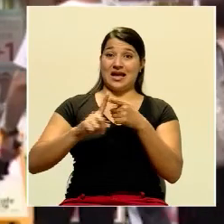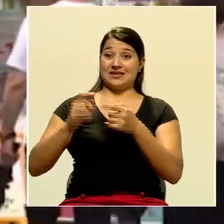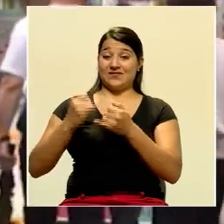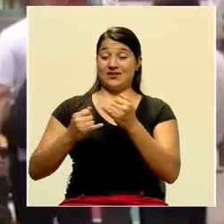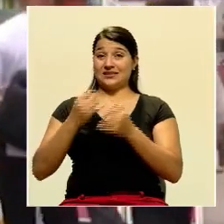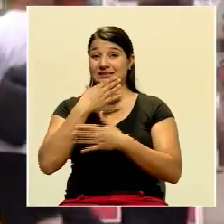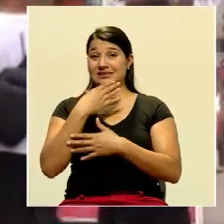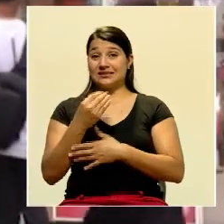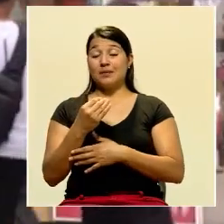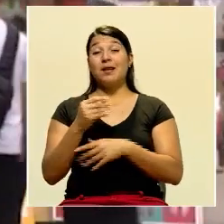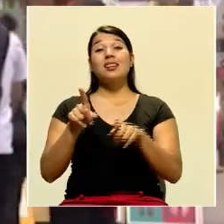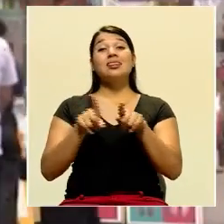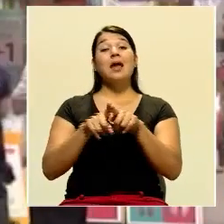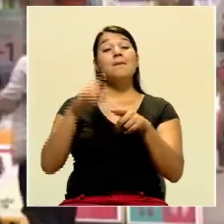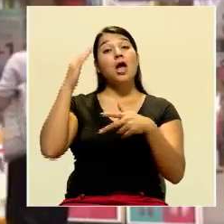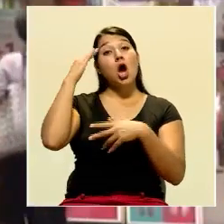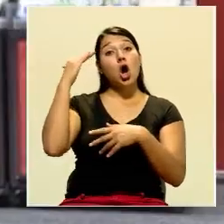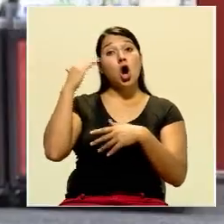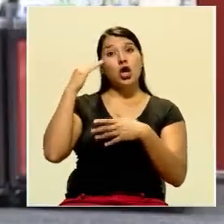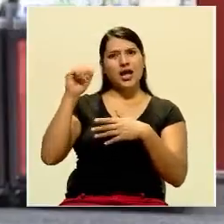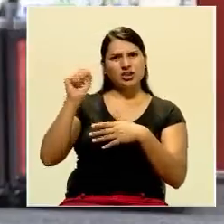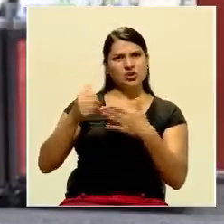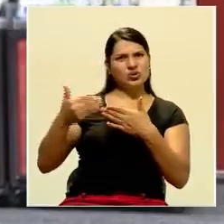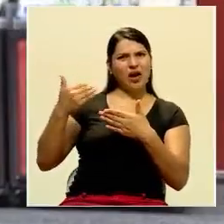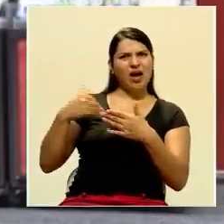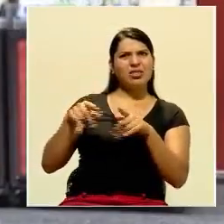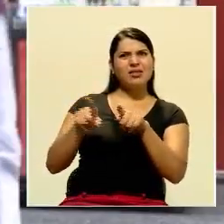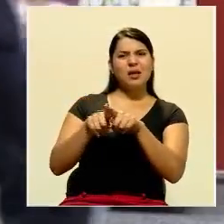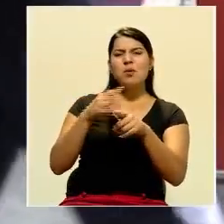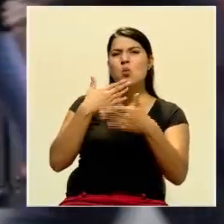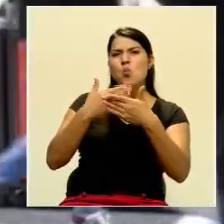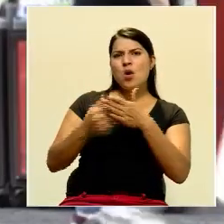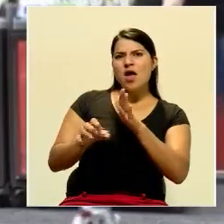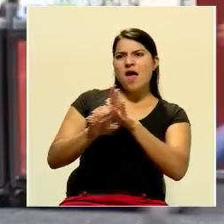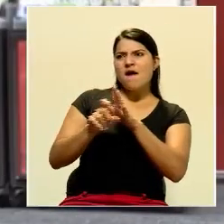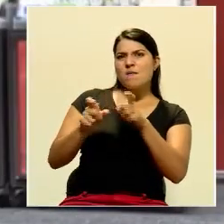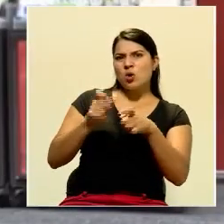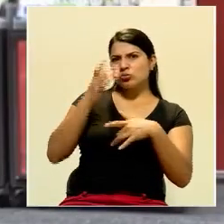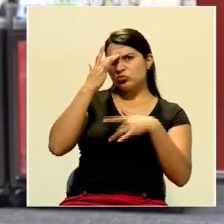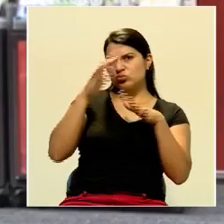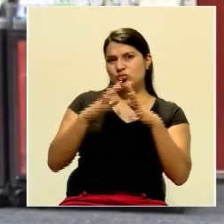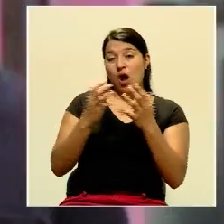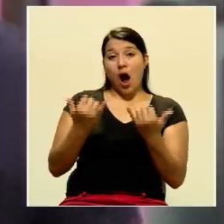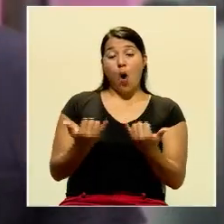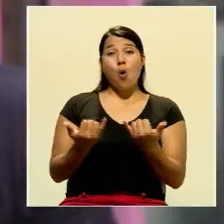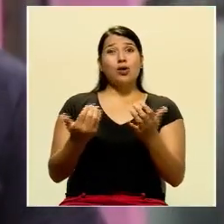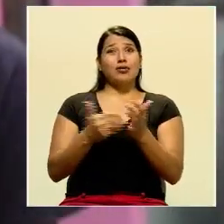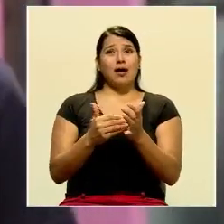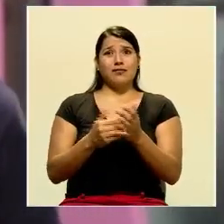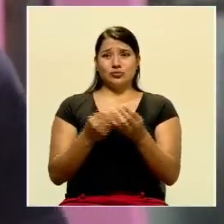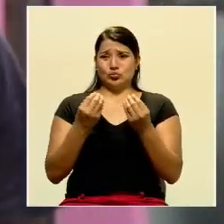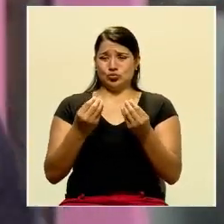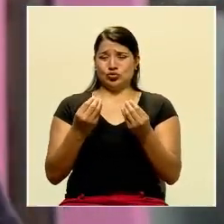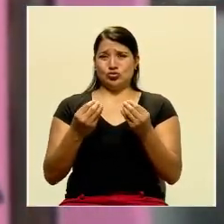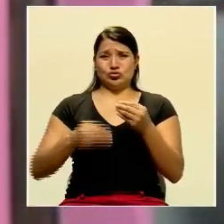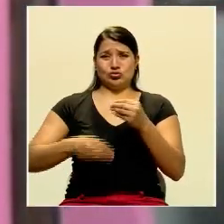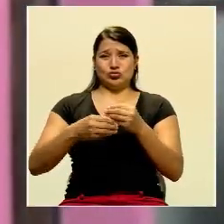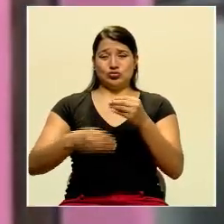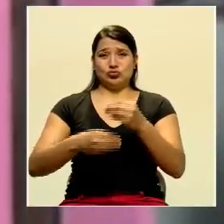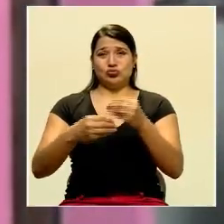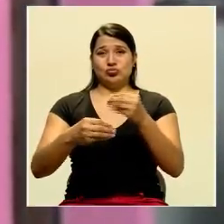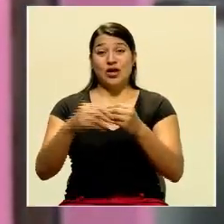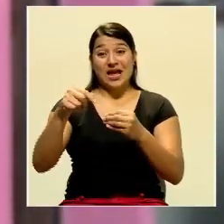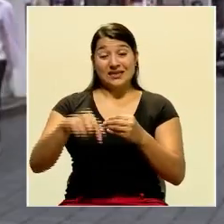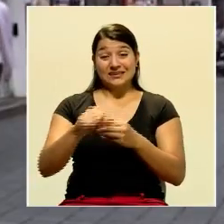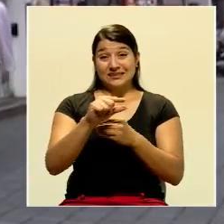Corea del Sur, también reconocida en su momento por su lucha contra la pandemia, tiene ahora récords de contagios diarios. Y tras redoblar esta semana las